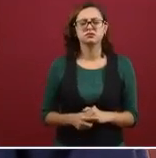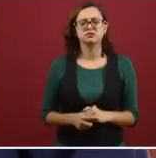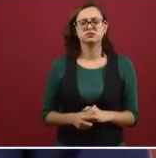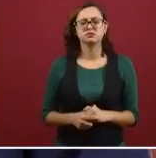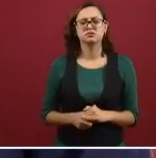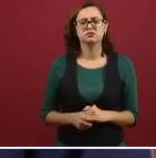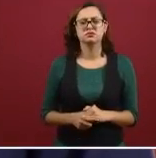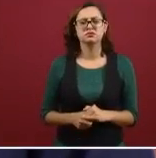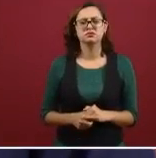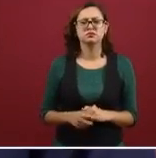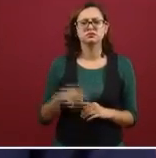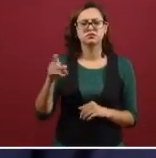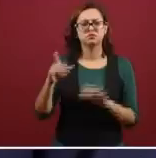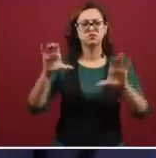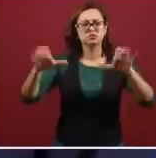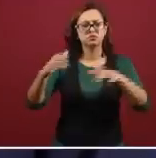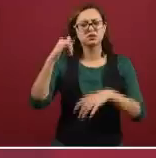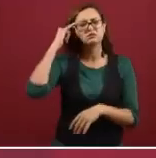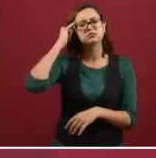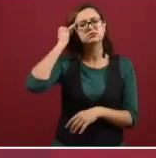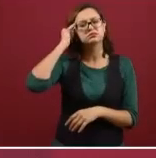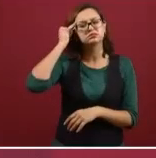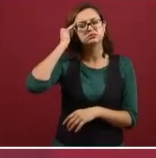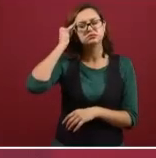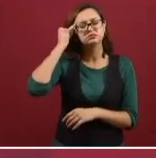de una comunidad indígena,